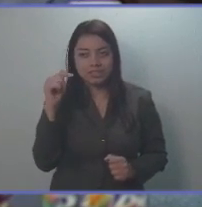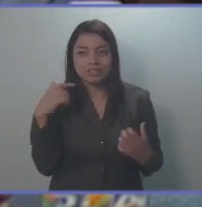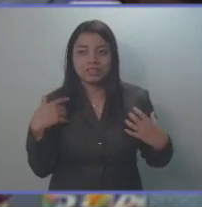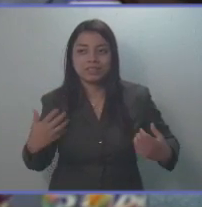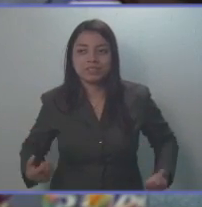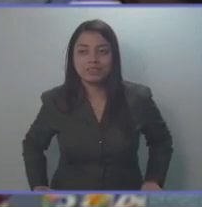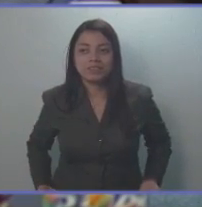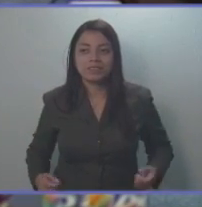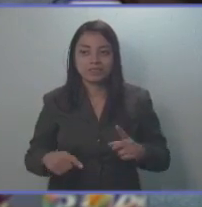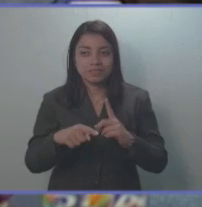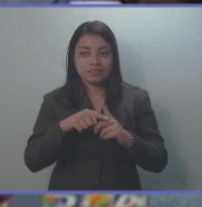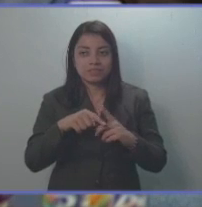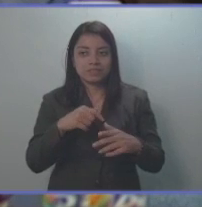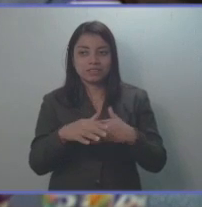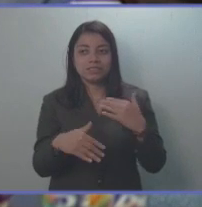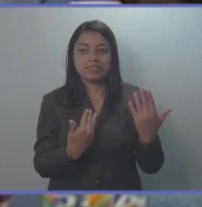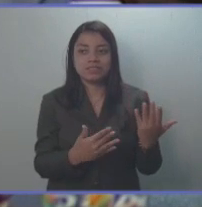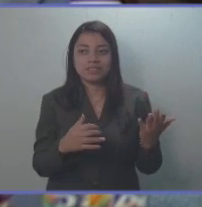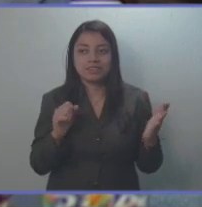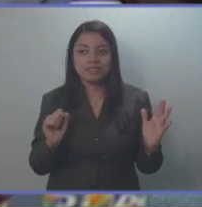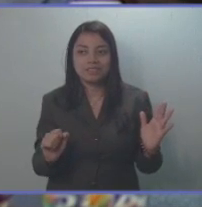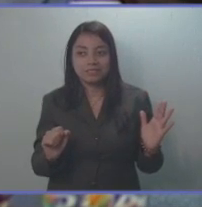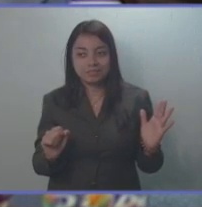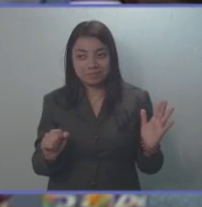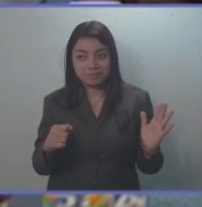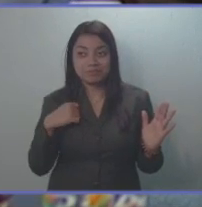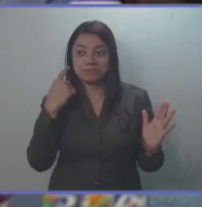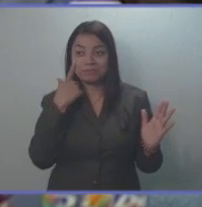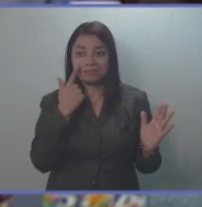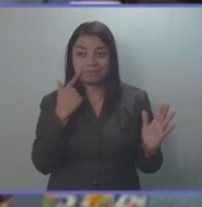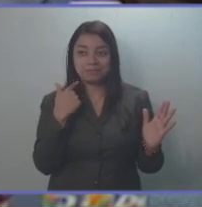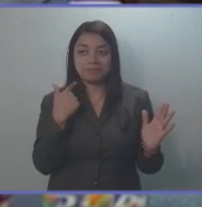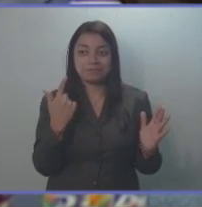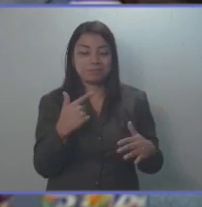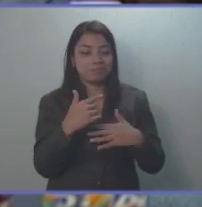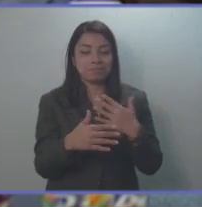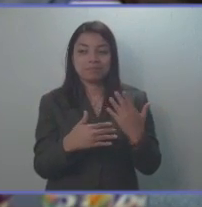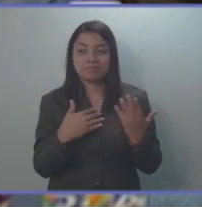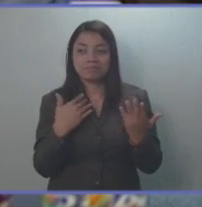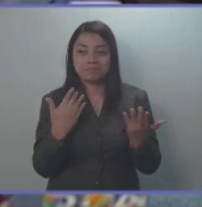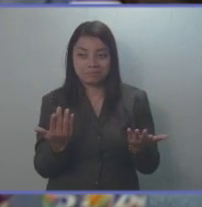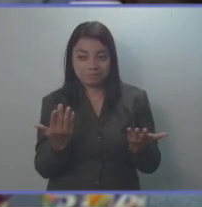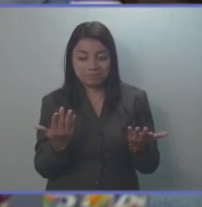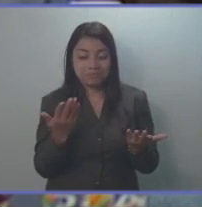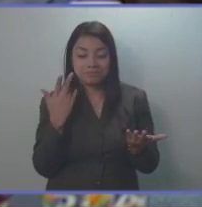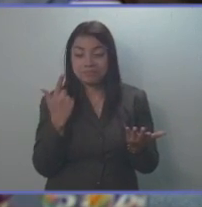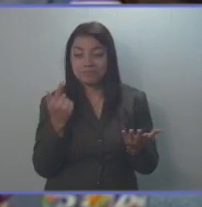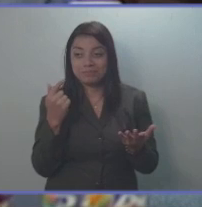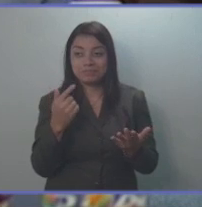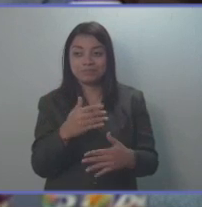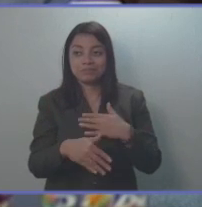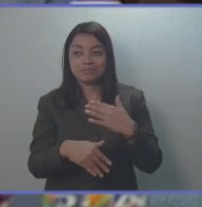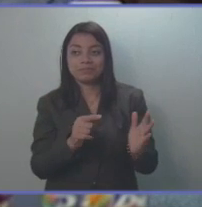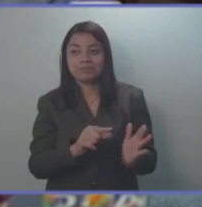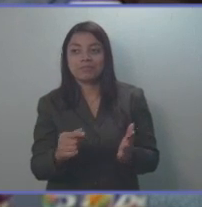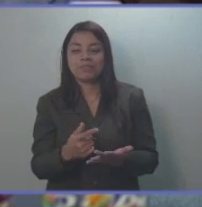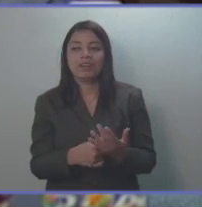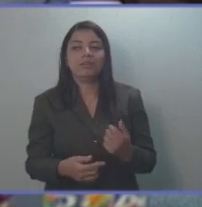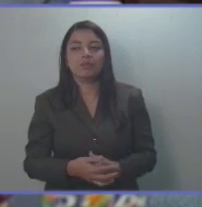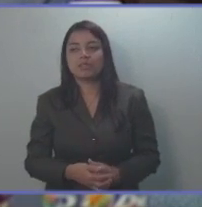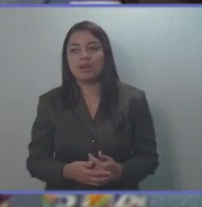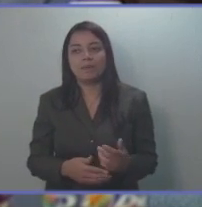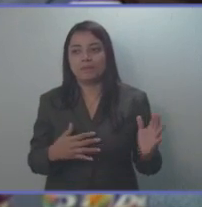la justificación que quieren dar y que no tiene nombre, porque no cabe negarle este